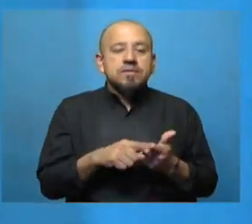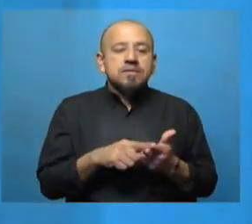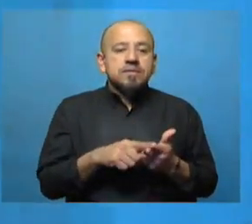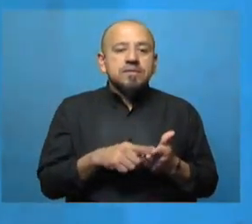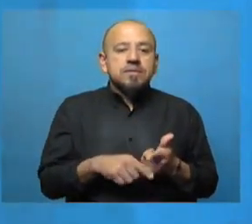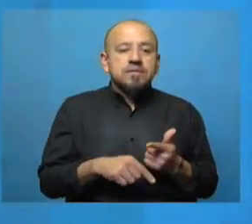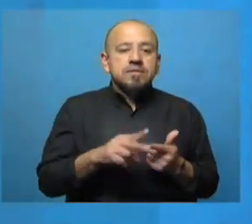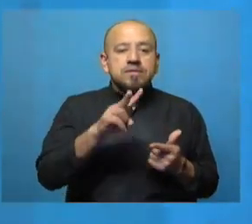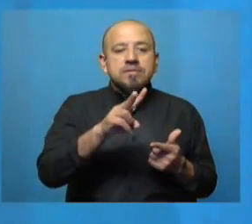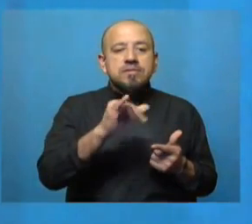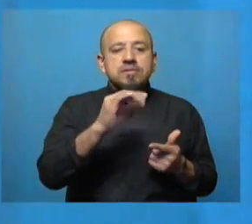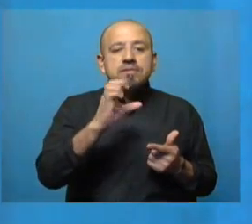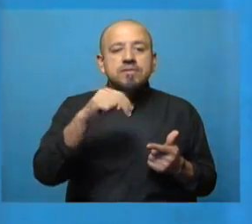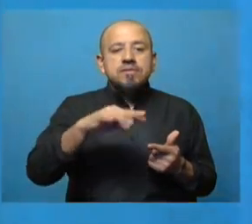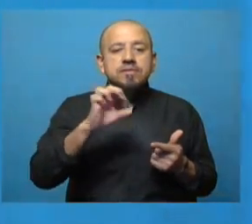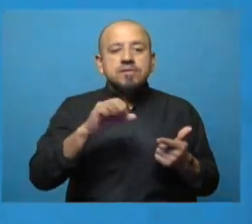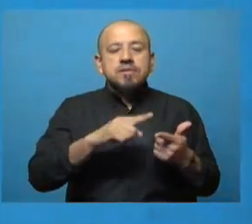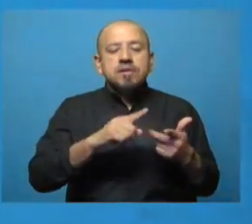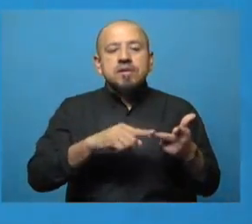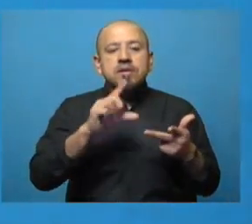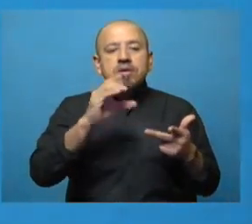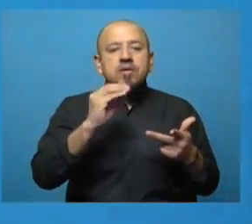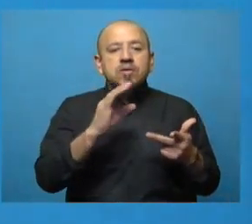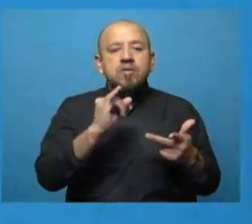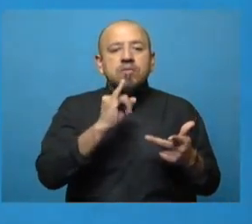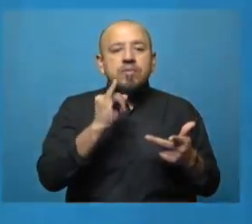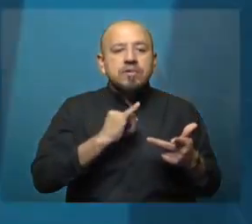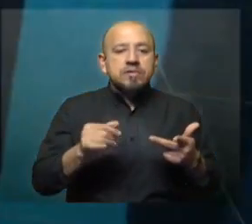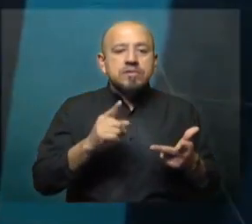Carlitos bueno Miguel López y